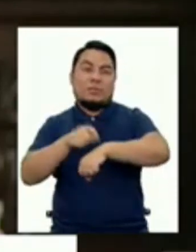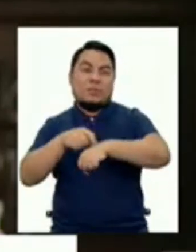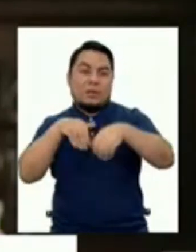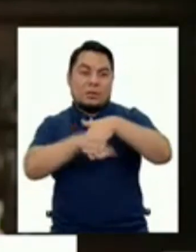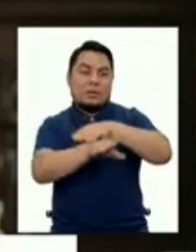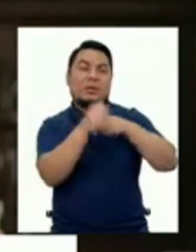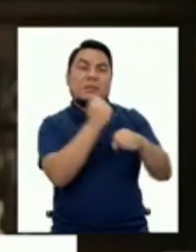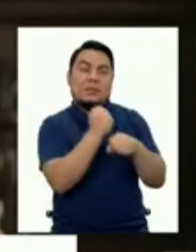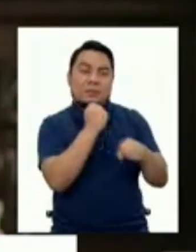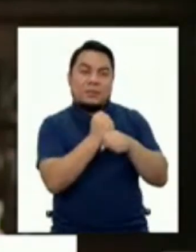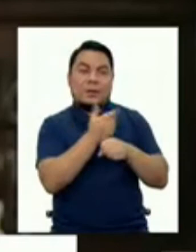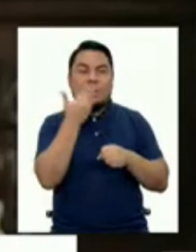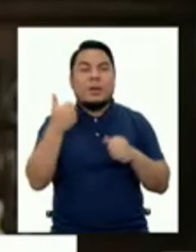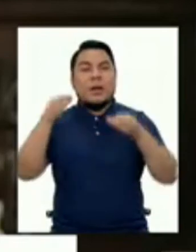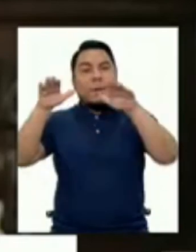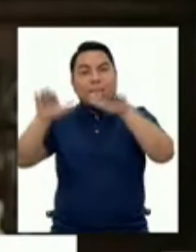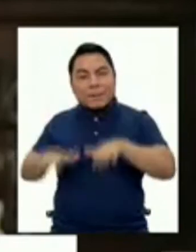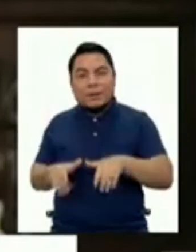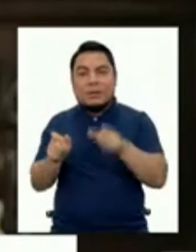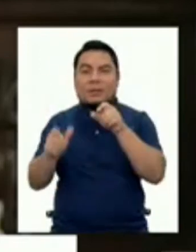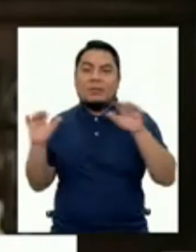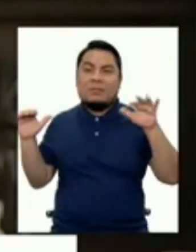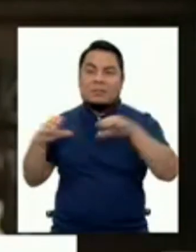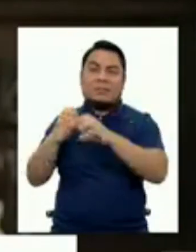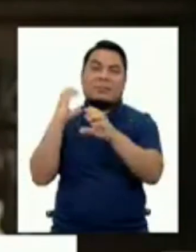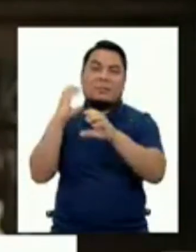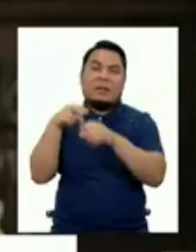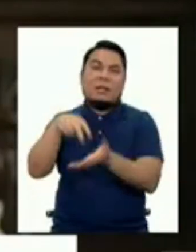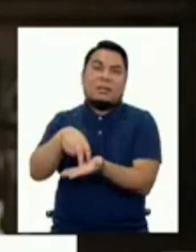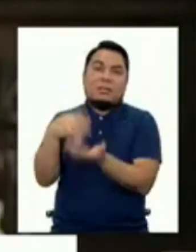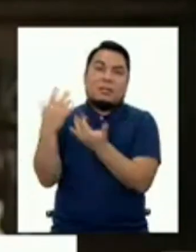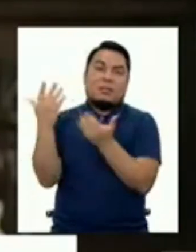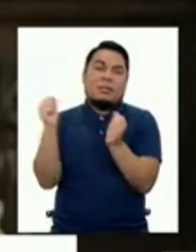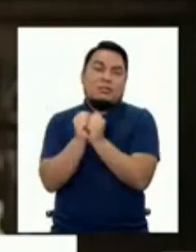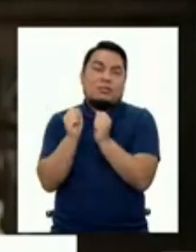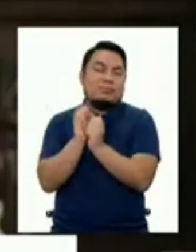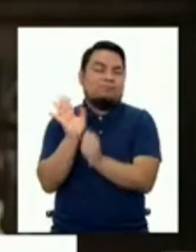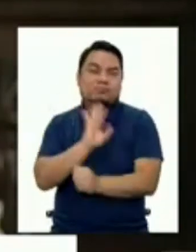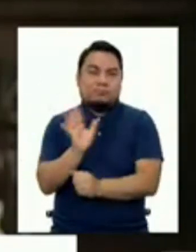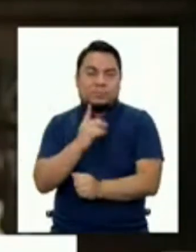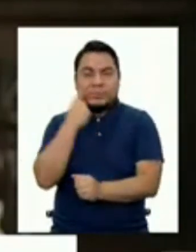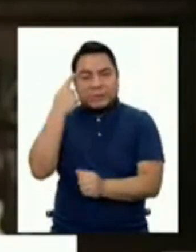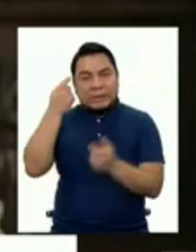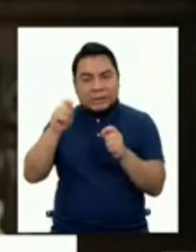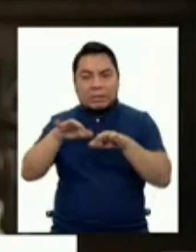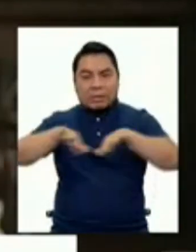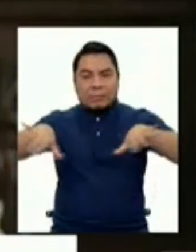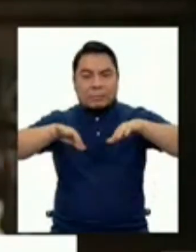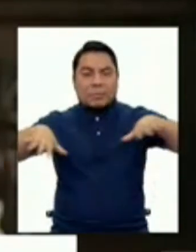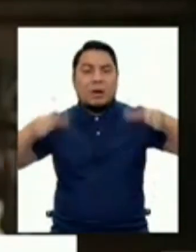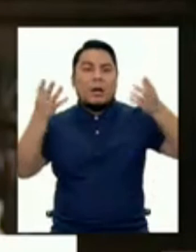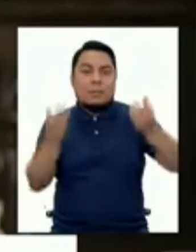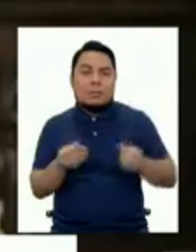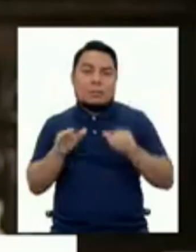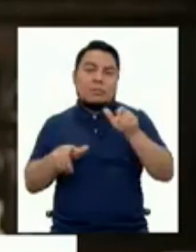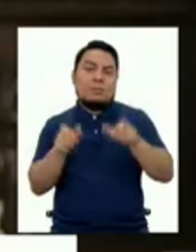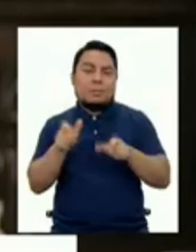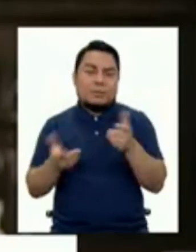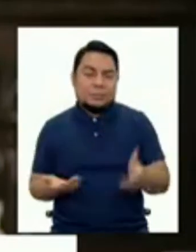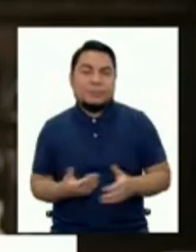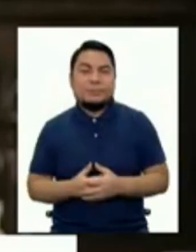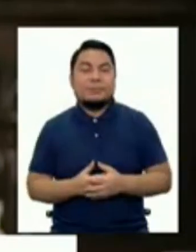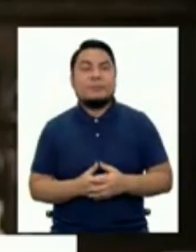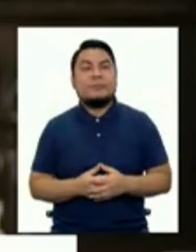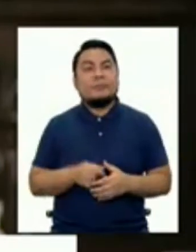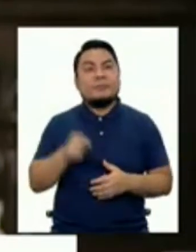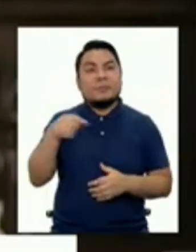poder reducir el estrés en el sistema del transporte público, que justamente es lo que estamos buscando lograr. Y